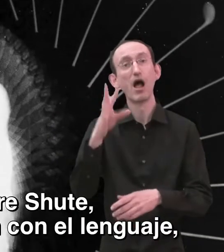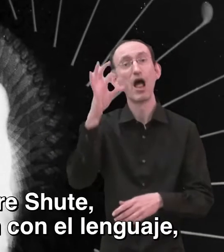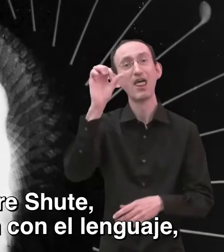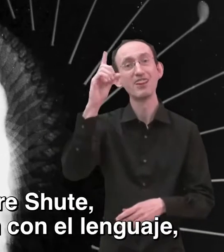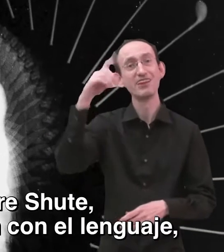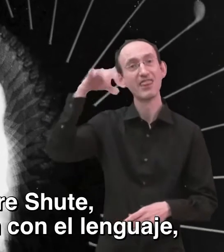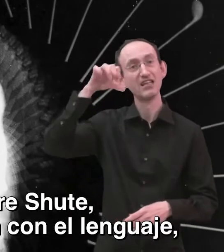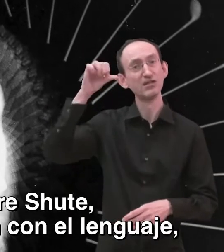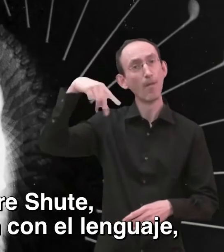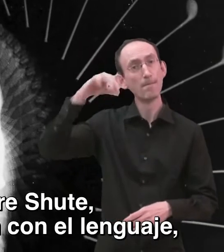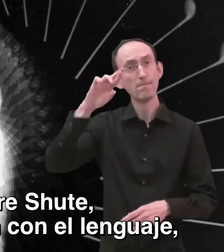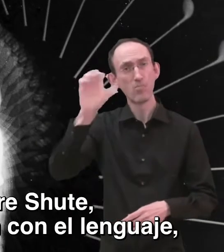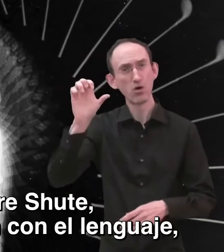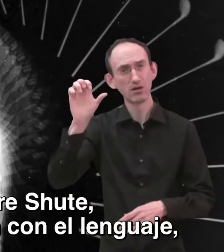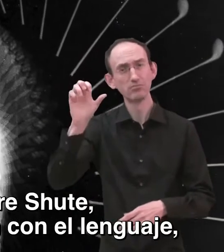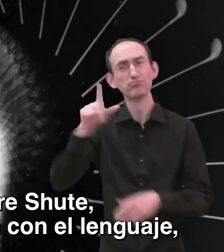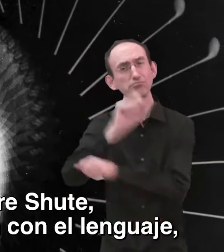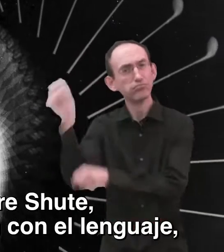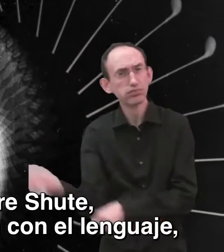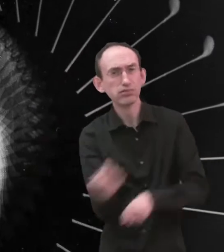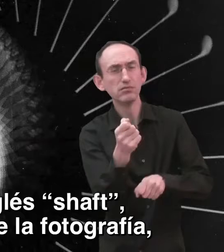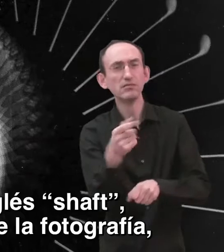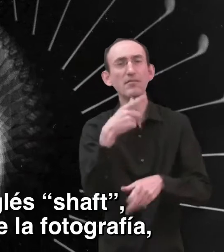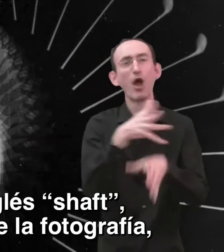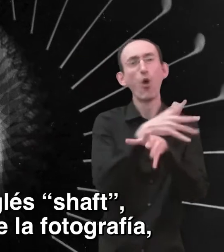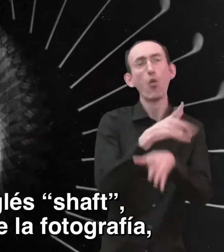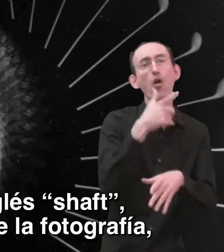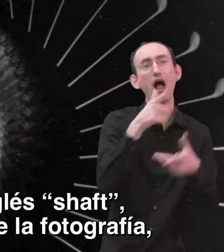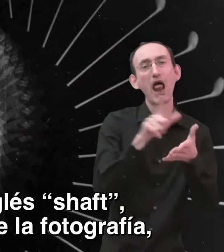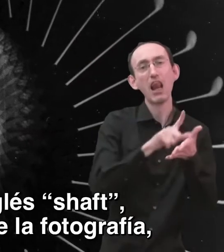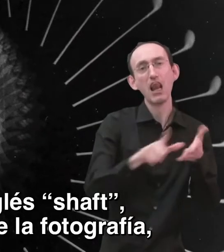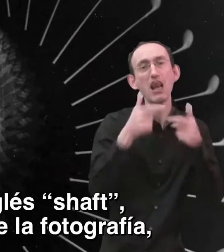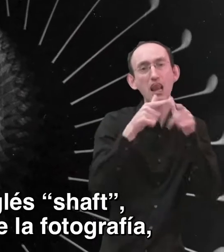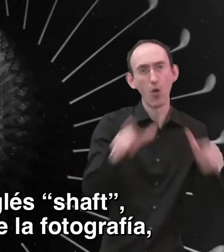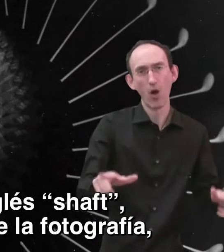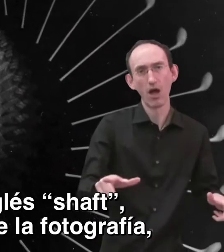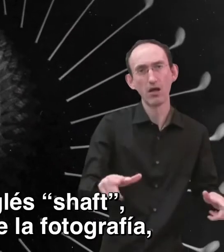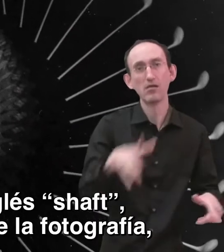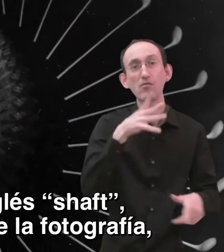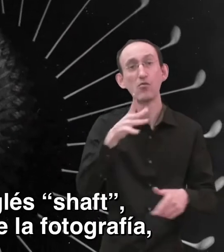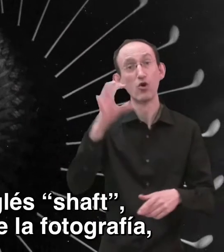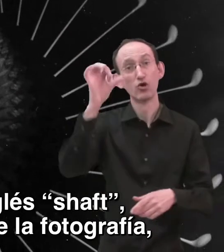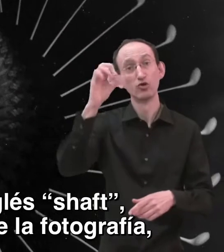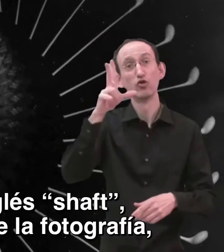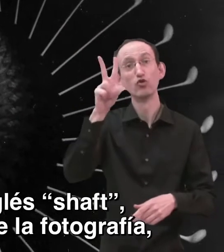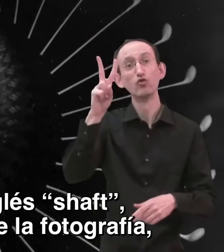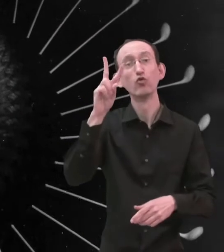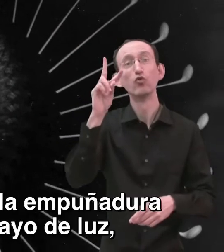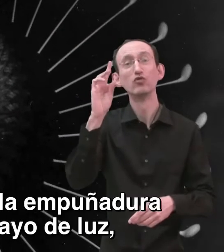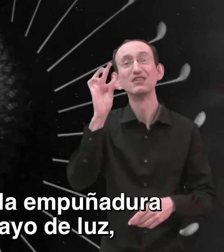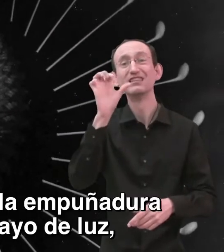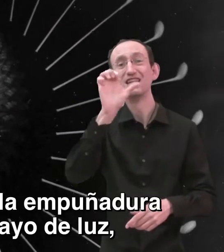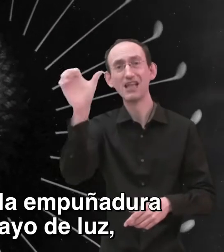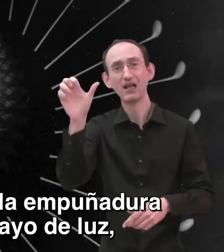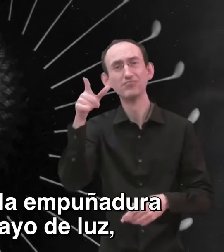Shoot, Edgerton juega también con el lenguaje, pues el término inglés shaft, incluido en el título de la fotografía,